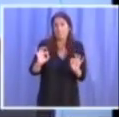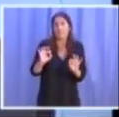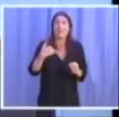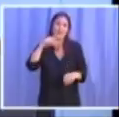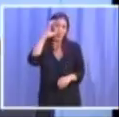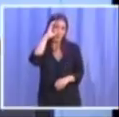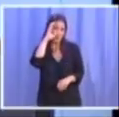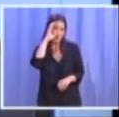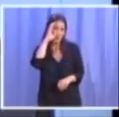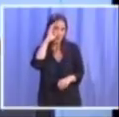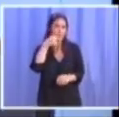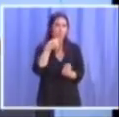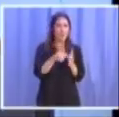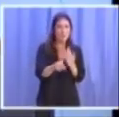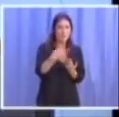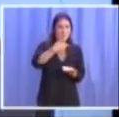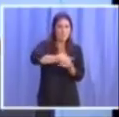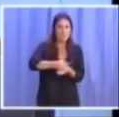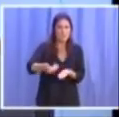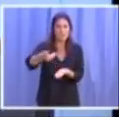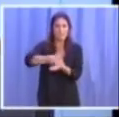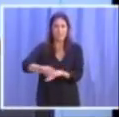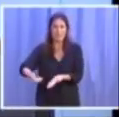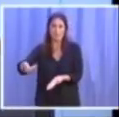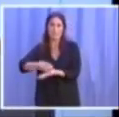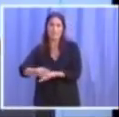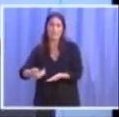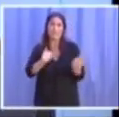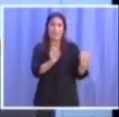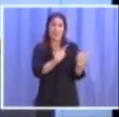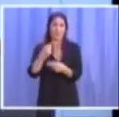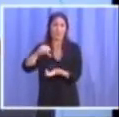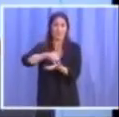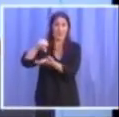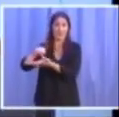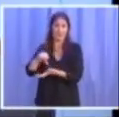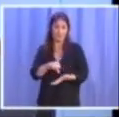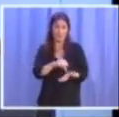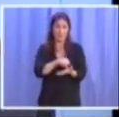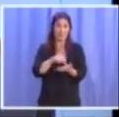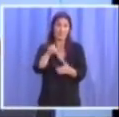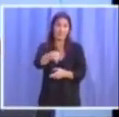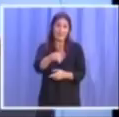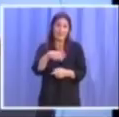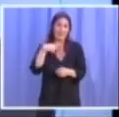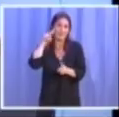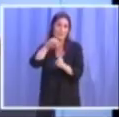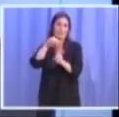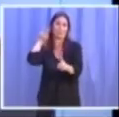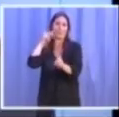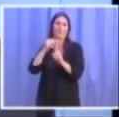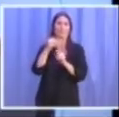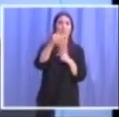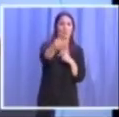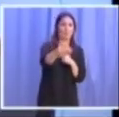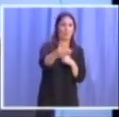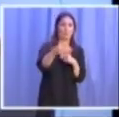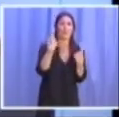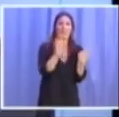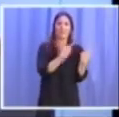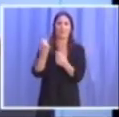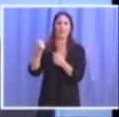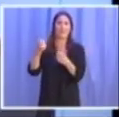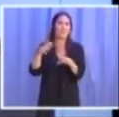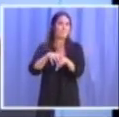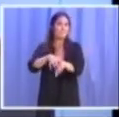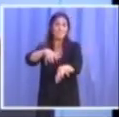escuchar, tomar muy buena nota de todo lo que hace falta en esta ciudad. Esa decisión es la que tenemos por delante. Hace falta una gran